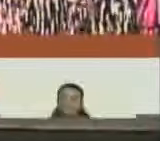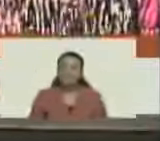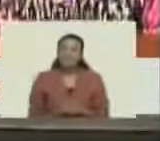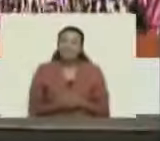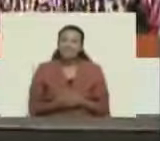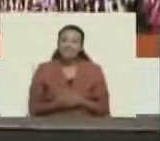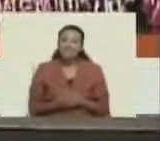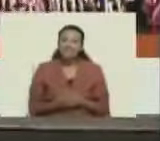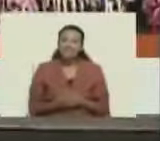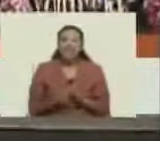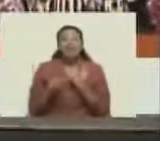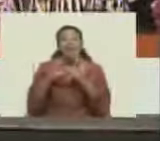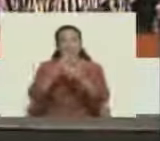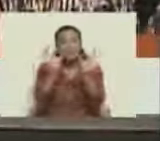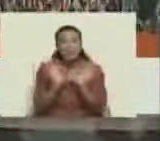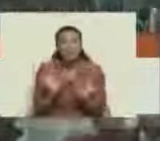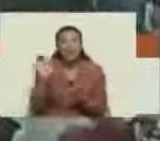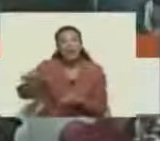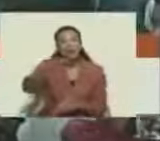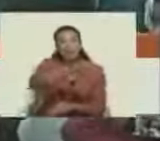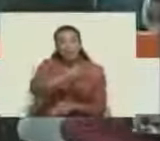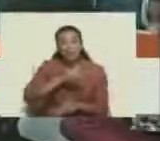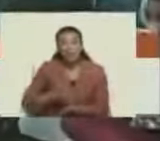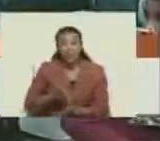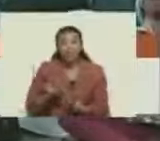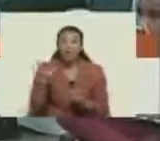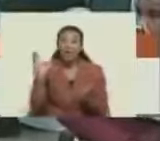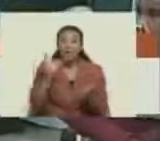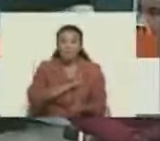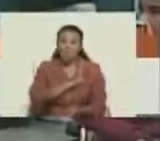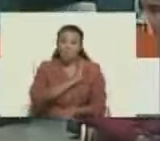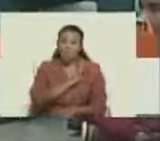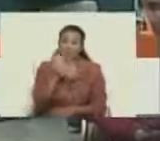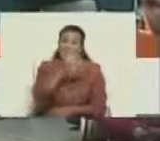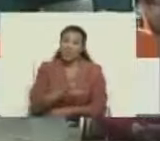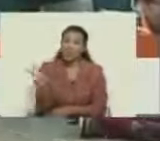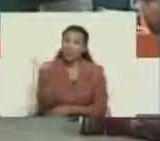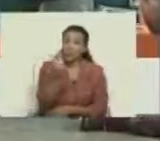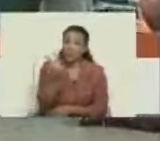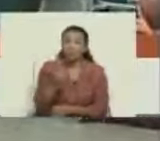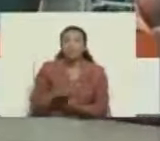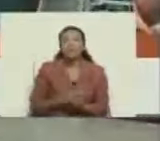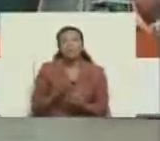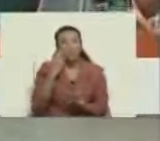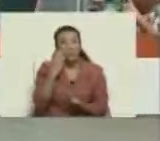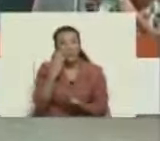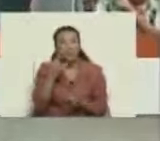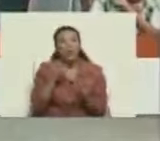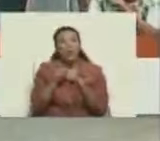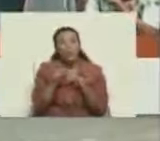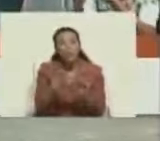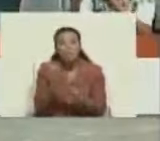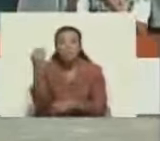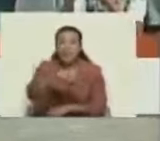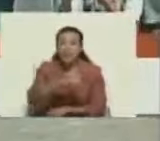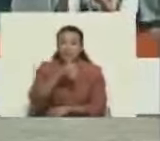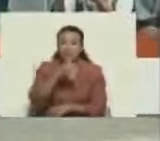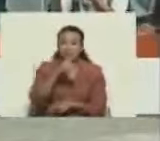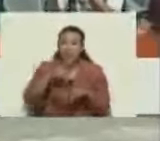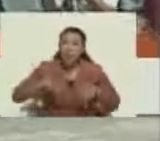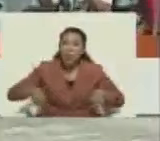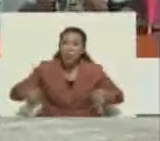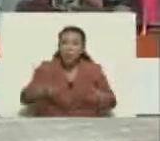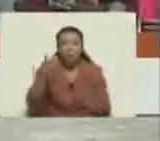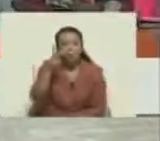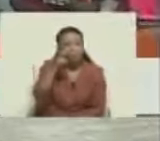Presentaciones artísticas y culturales de cada una de las entidades que forman parte del país. Nosotros continuamos en esta gran